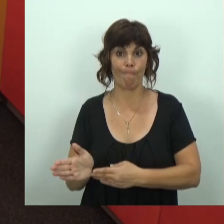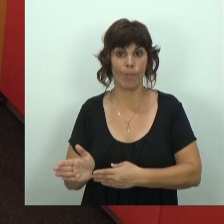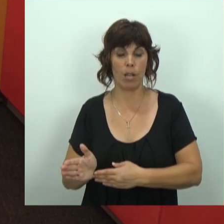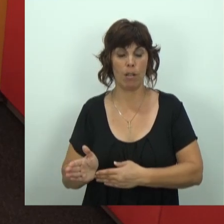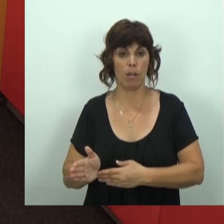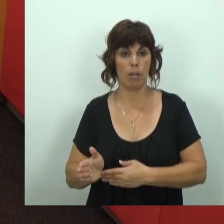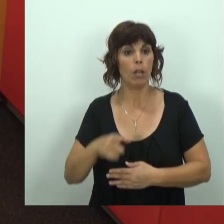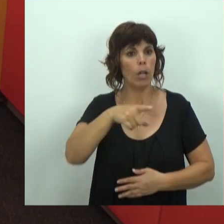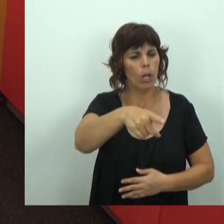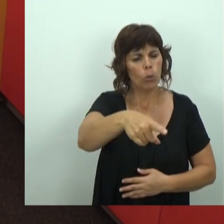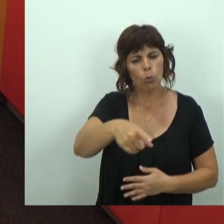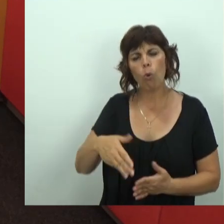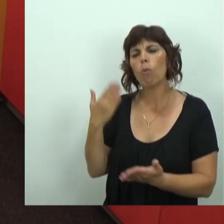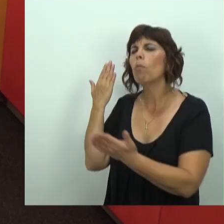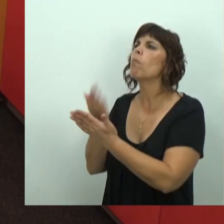Permanece pidiendo.